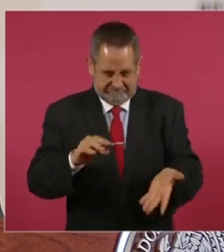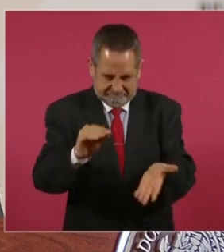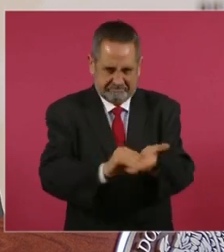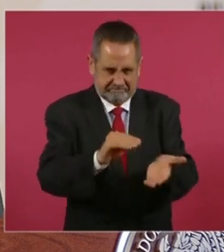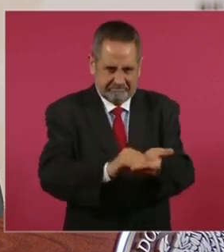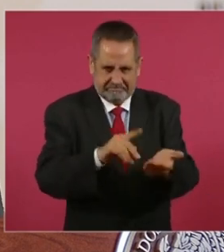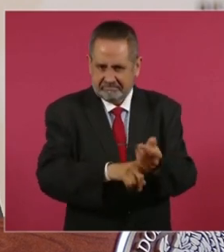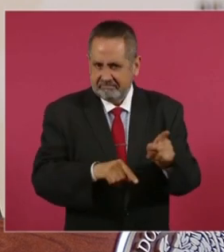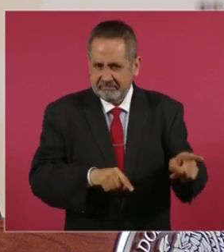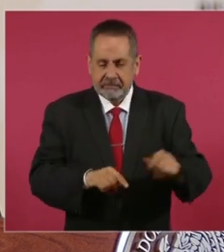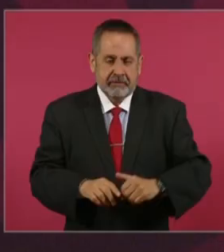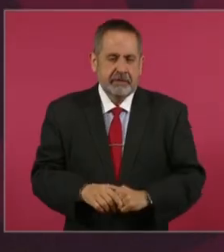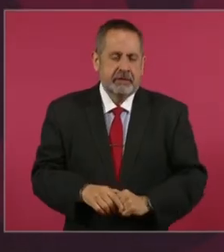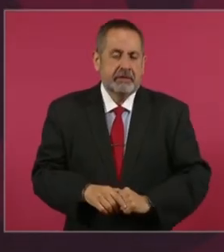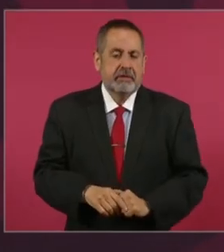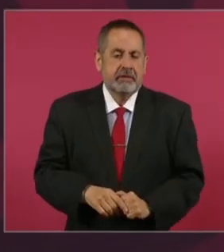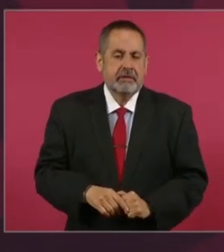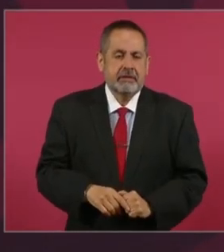yo creo que